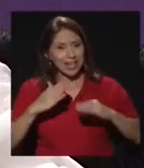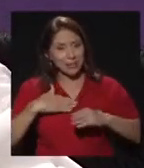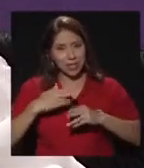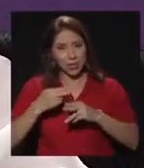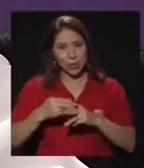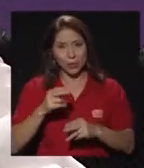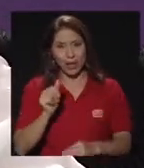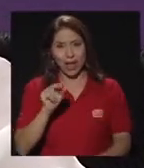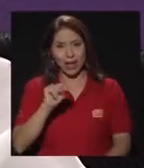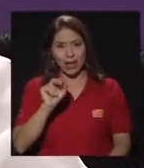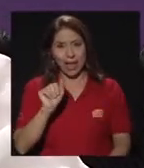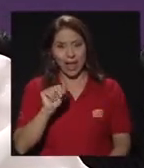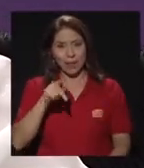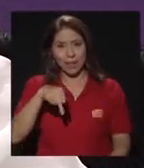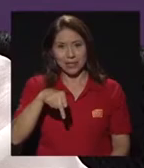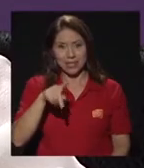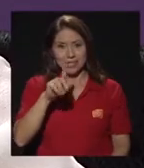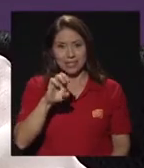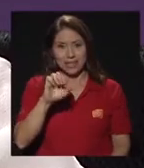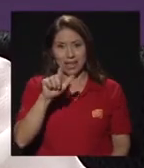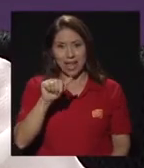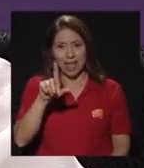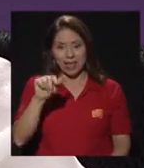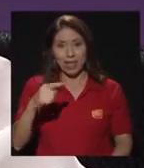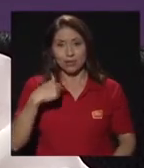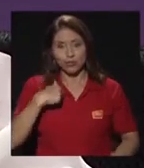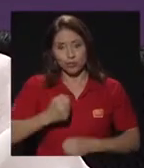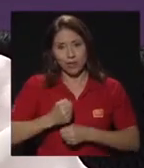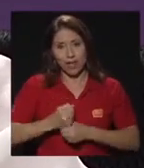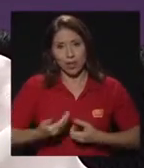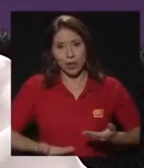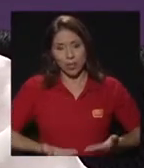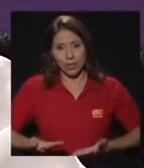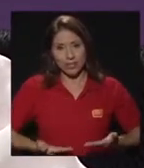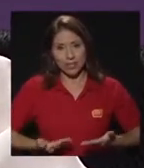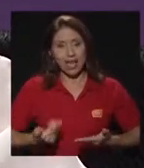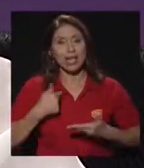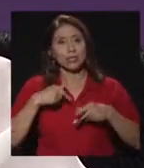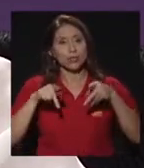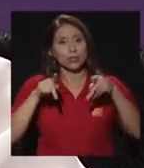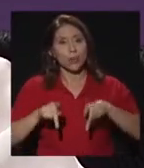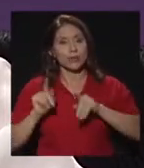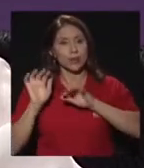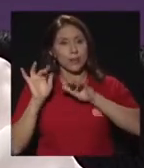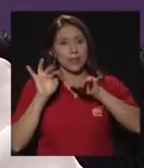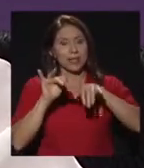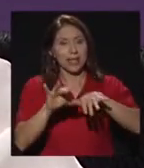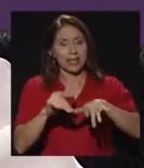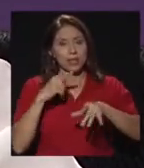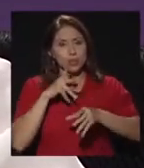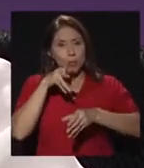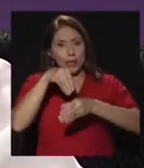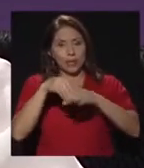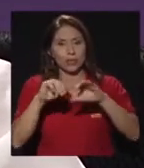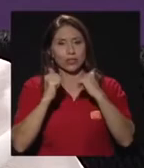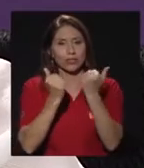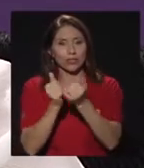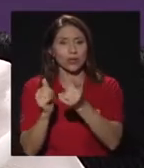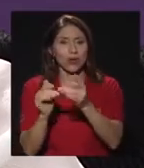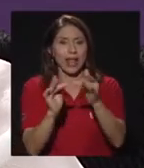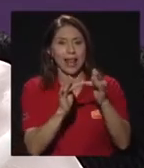Ana Patricia Celada, soy trabajadora doméstica. Soy migrante, pertenezco a Enlace Nicaragüense de